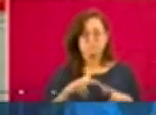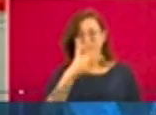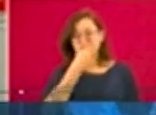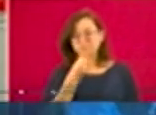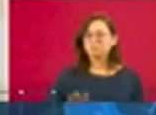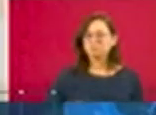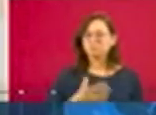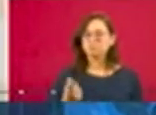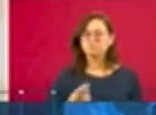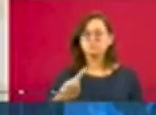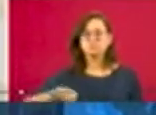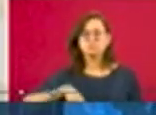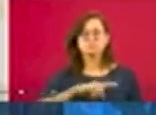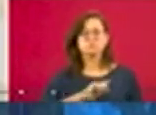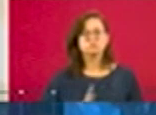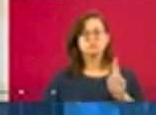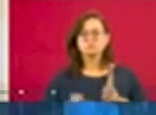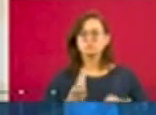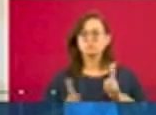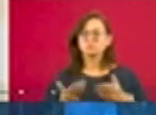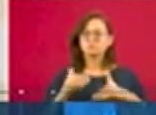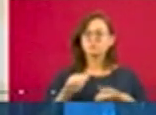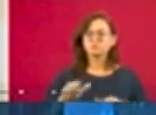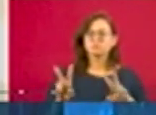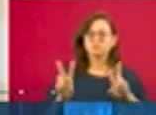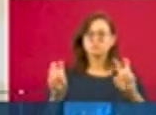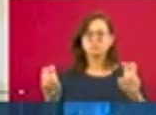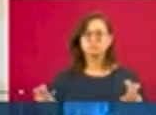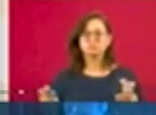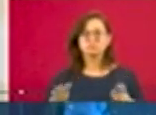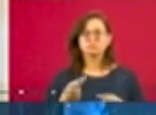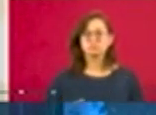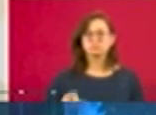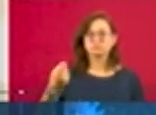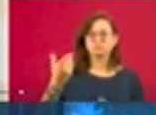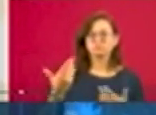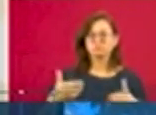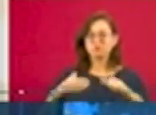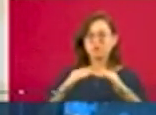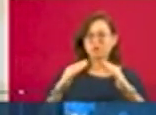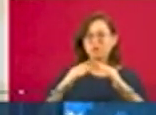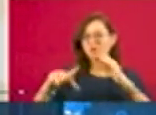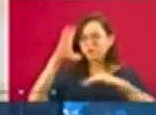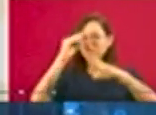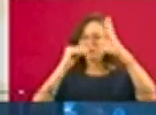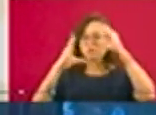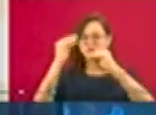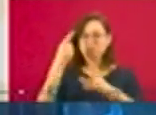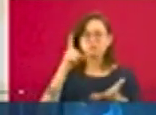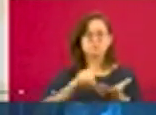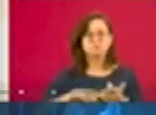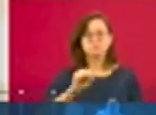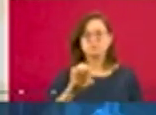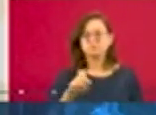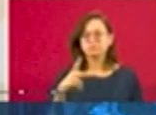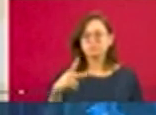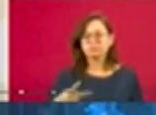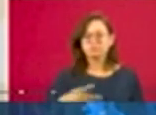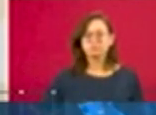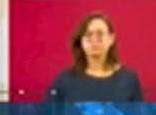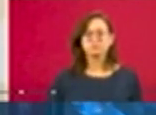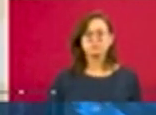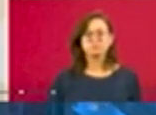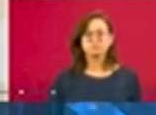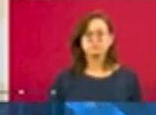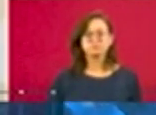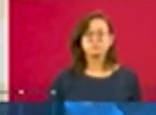Sí, la recomendación es que no se dejen tareas. Ahora, quien está en contacto permanente con los alumnos son las maestras y